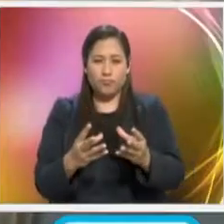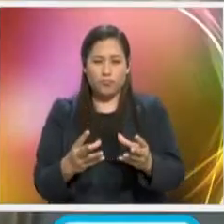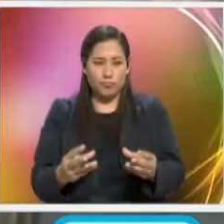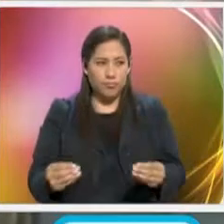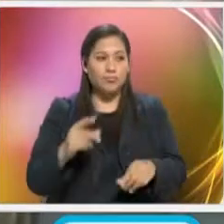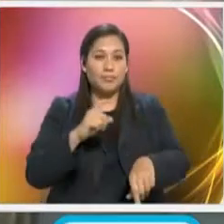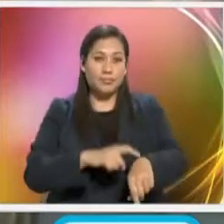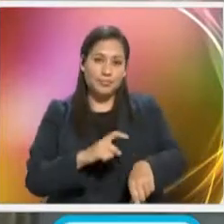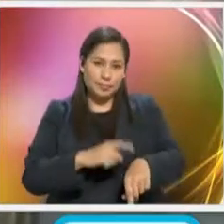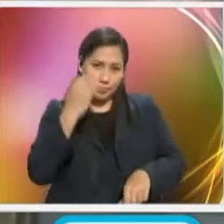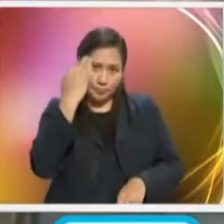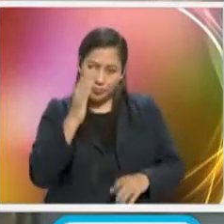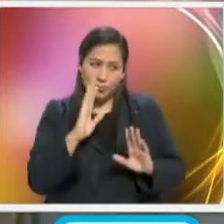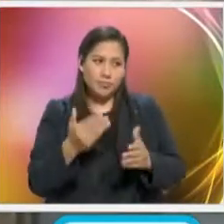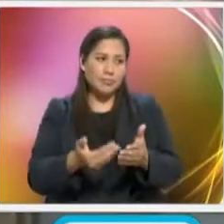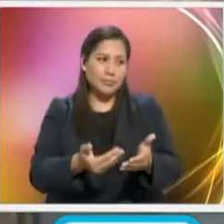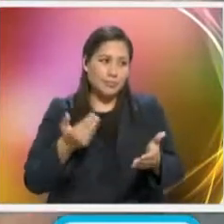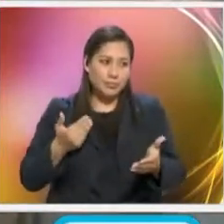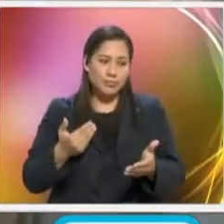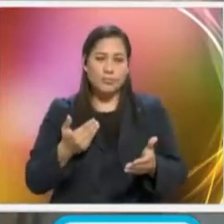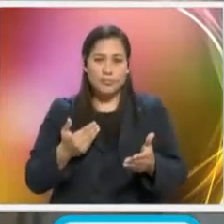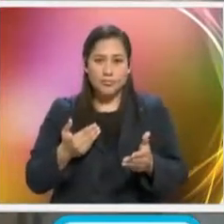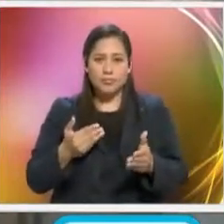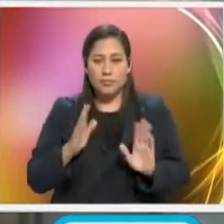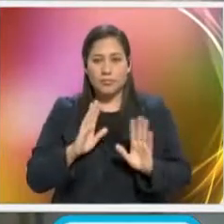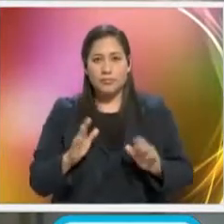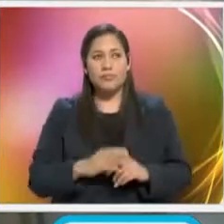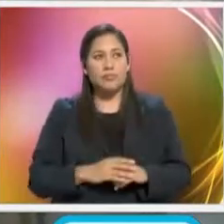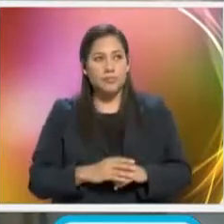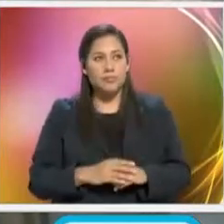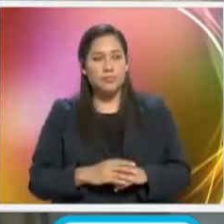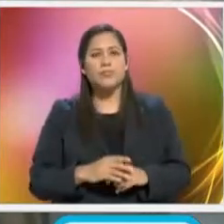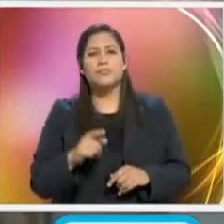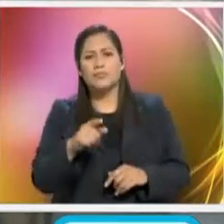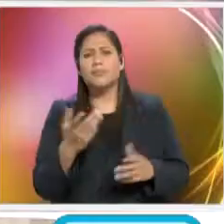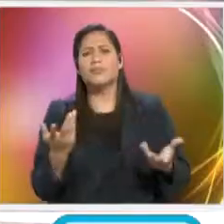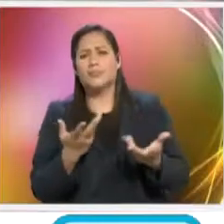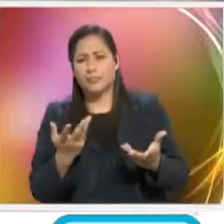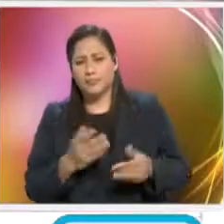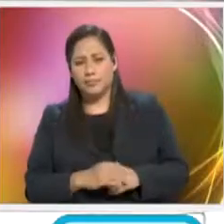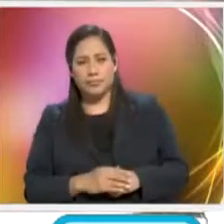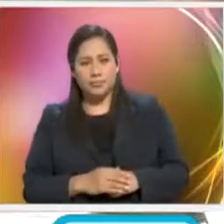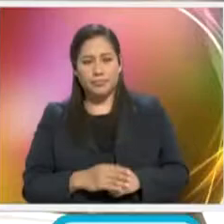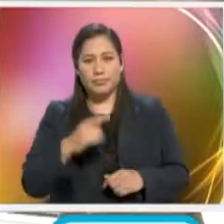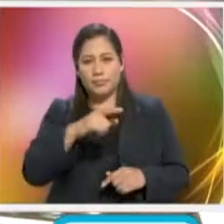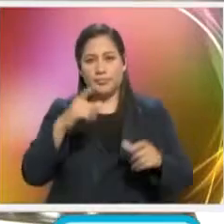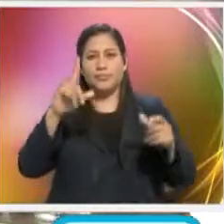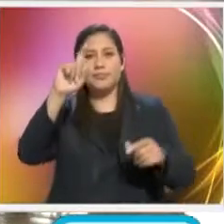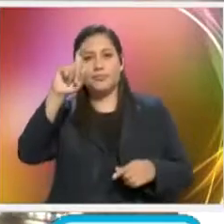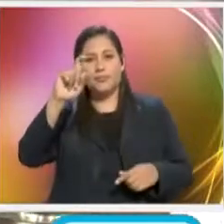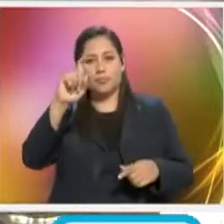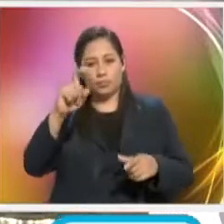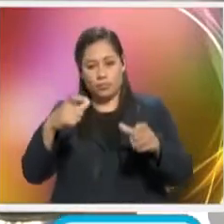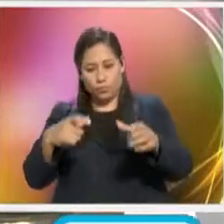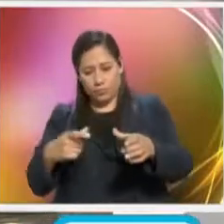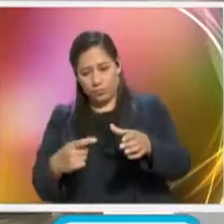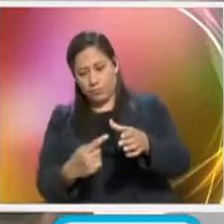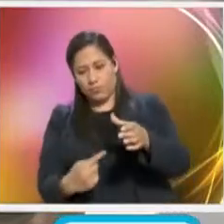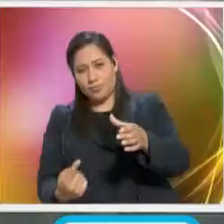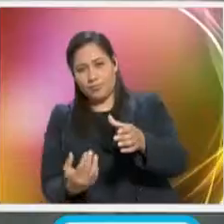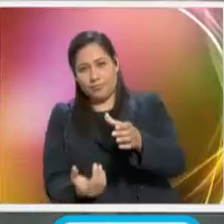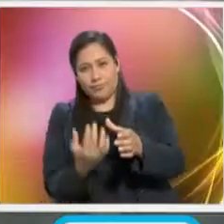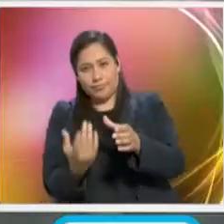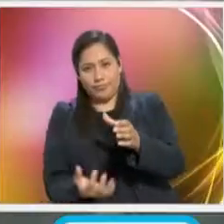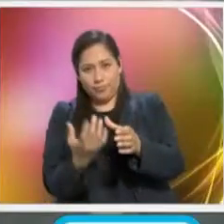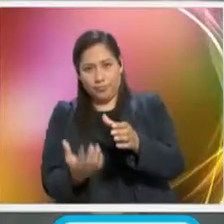por tiempo Sí. ya nos adelantamos un ¿Qué poquito. técnica es esa, Lo chef? funden, esto es baño María, ¿no? Es Baño María. Sí, el chocolate